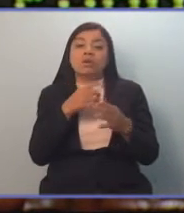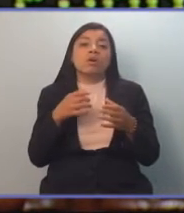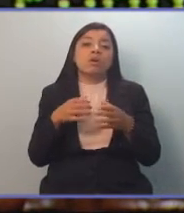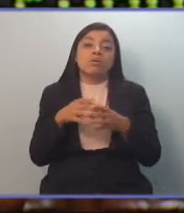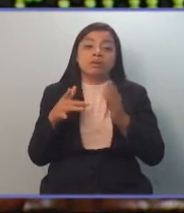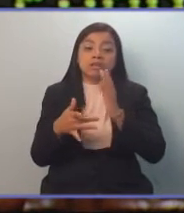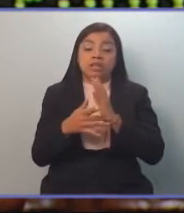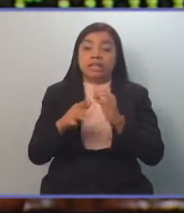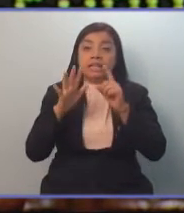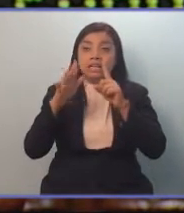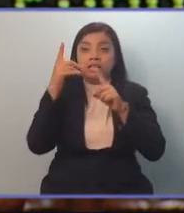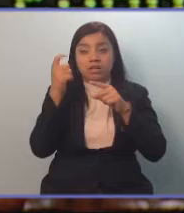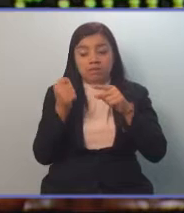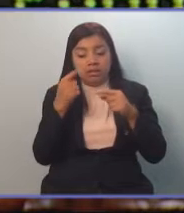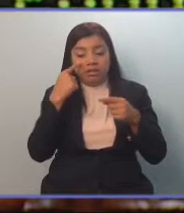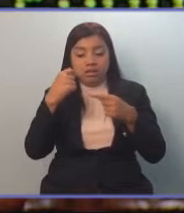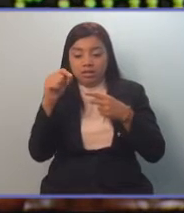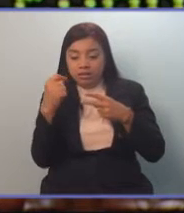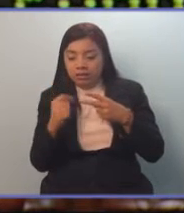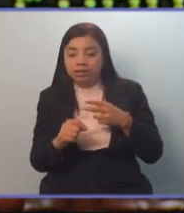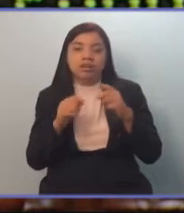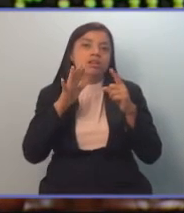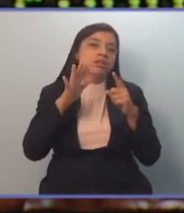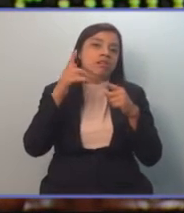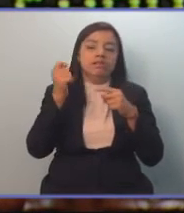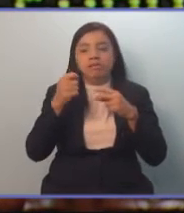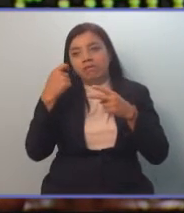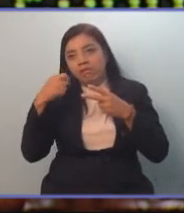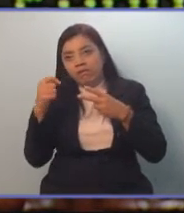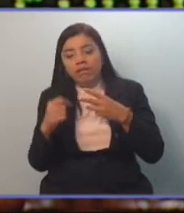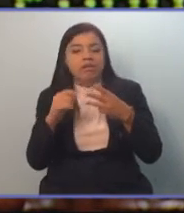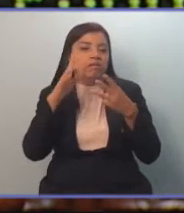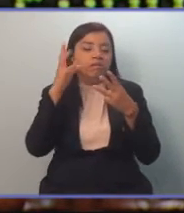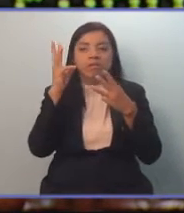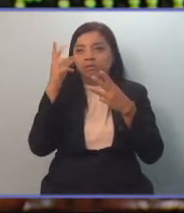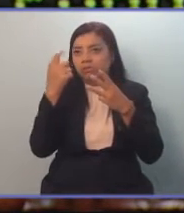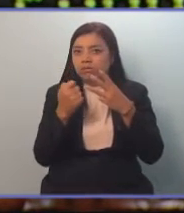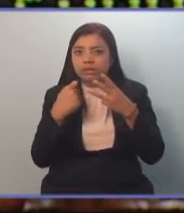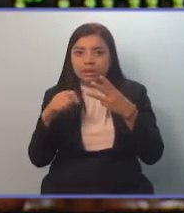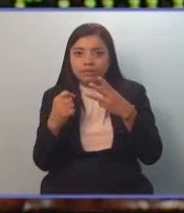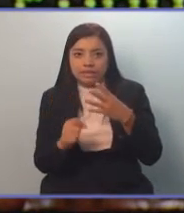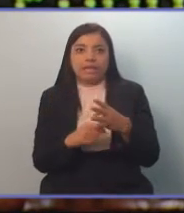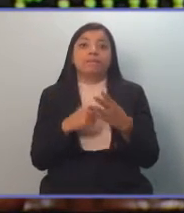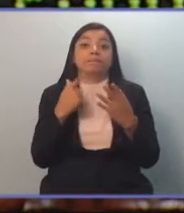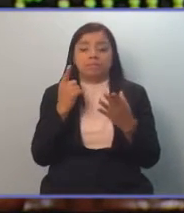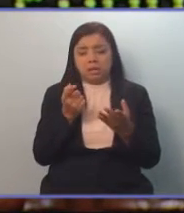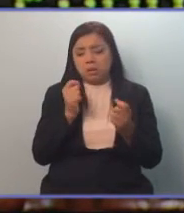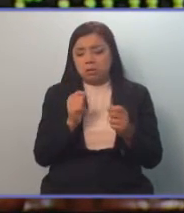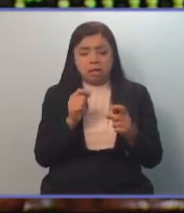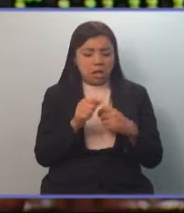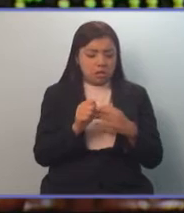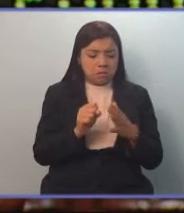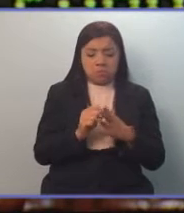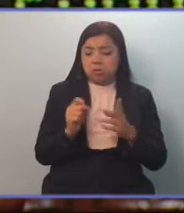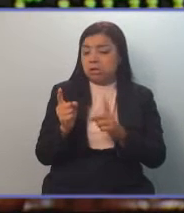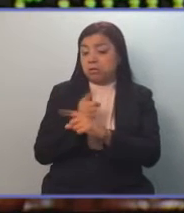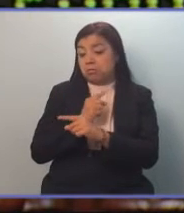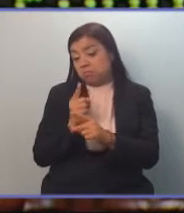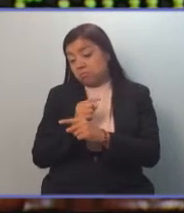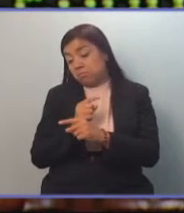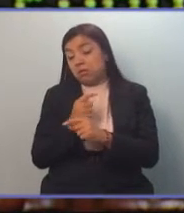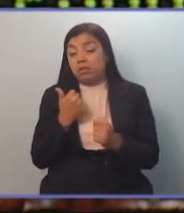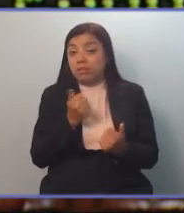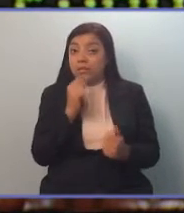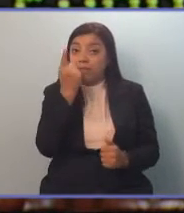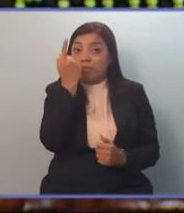cada semestre, las cuales podrán ser amplias, disminuidas o modificadas por la Asamblea Legislativa, previo análisis y prueba técnica